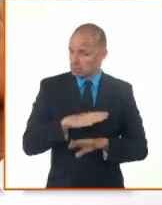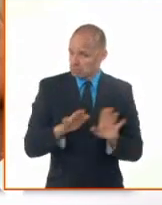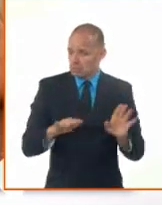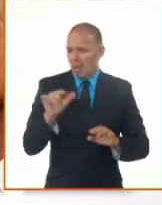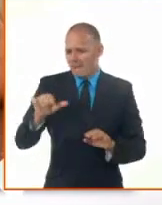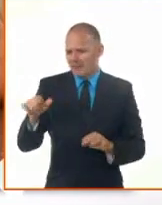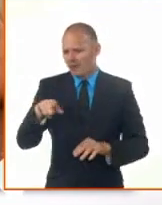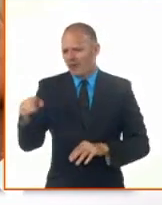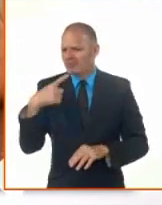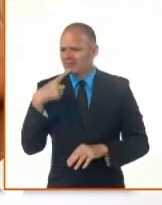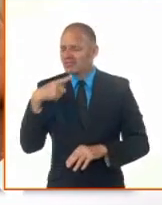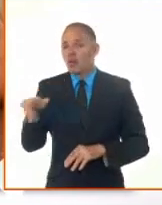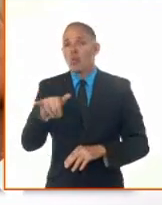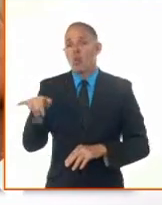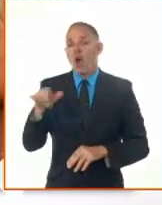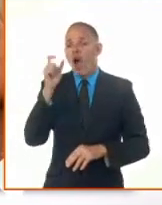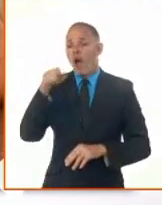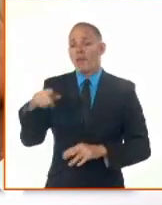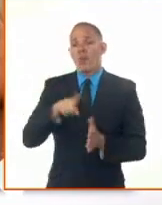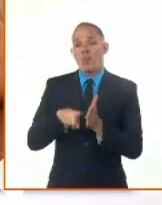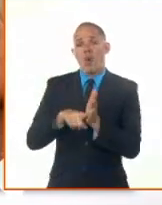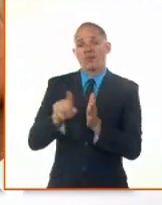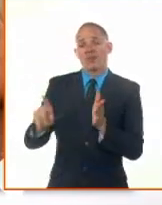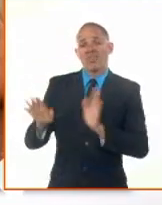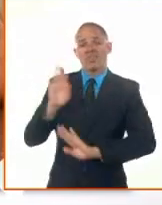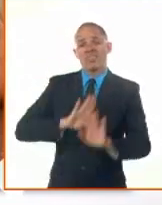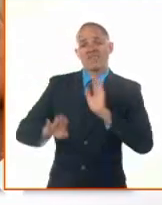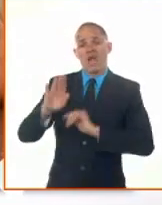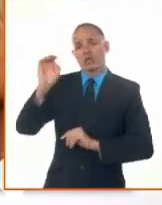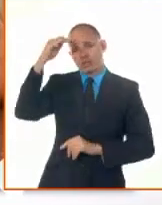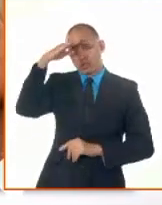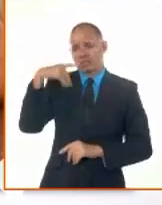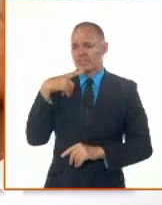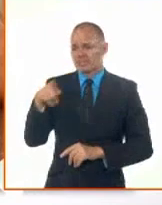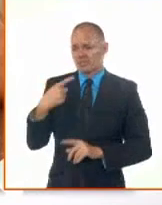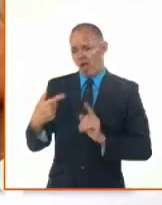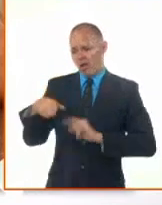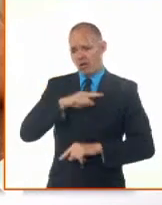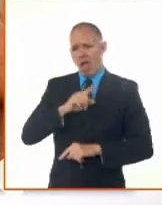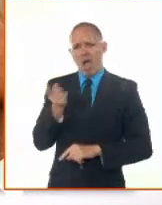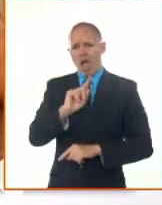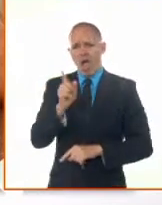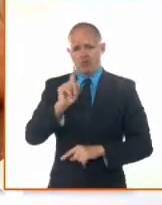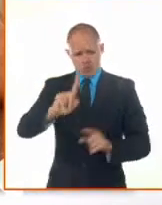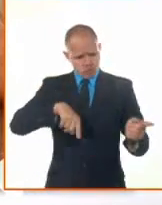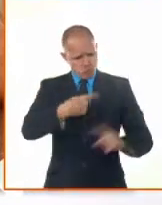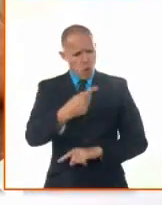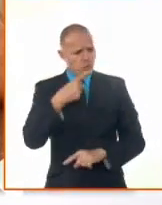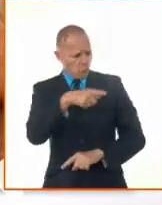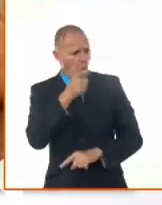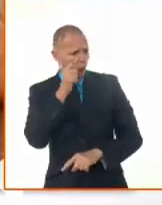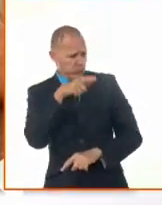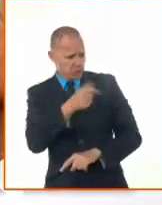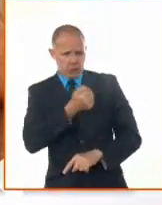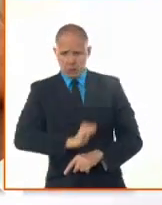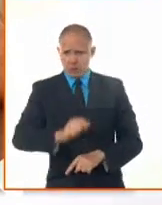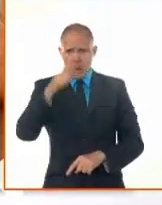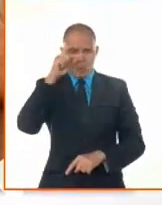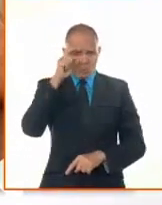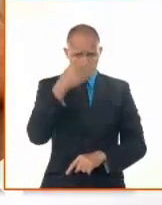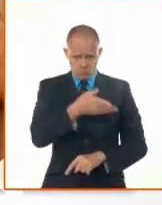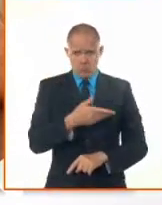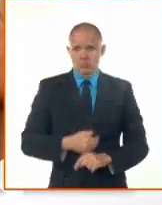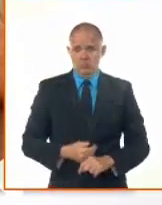la defensa de Trump lo está usando que por qué también no se acusa al hijo de biden y se acusa a Trump que esto demuestra la